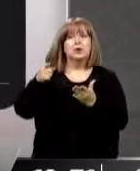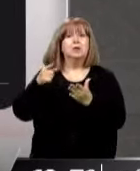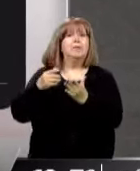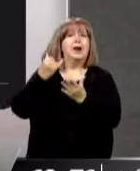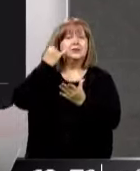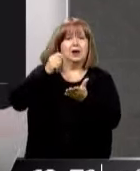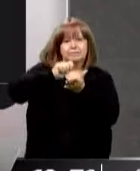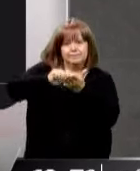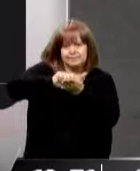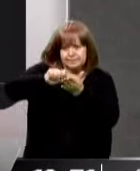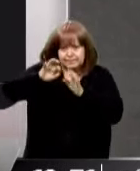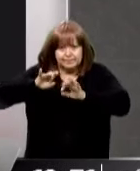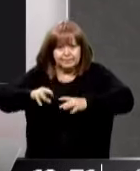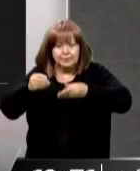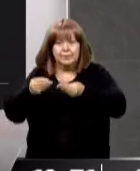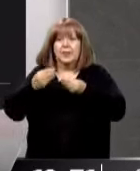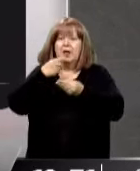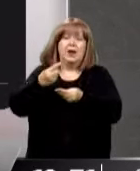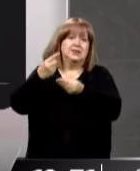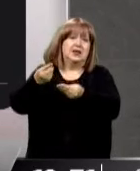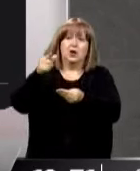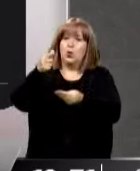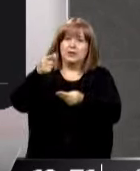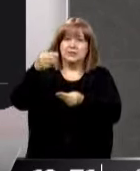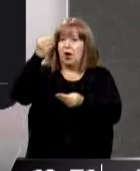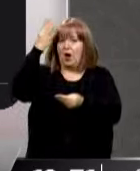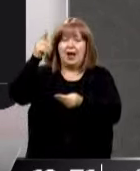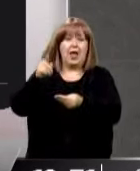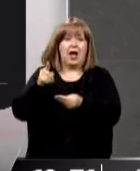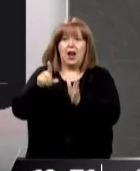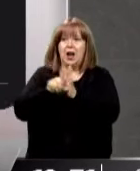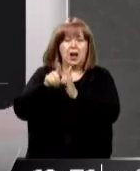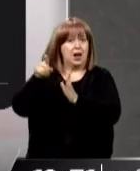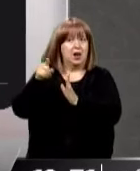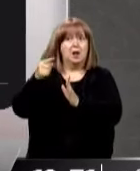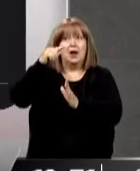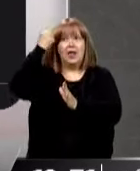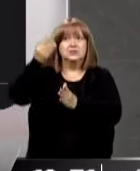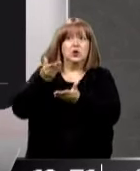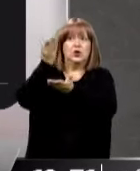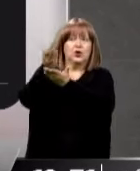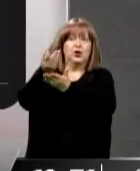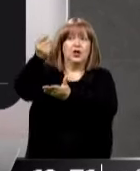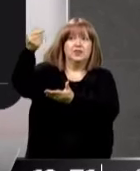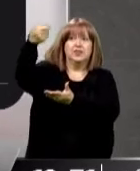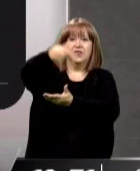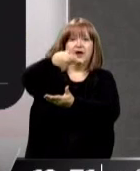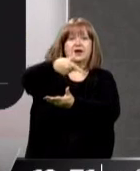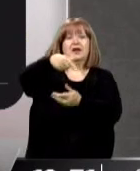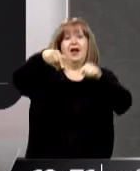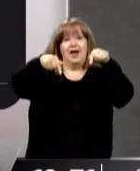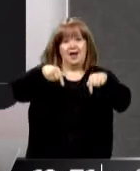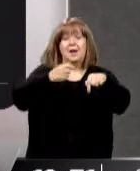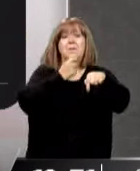organismos competentes para declarar la inconstitucionalidad de las resoluciones nacionales que han determinado la entrega de tierras en el sur